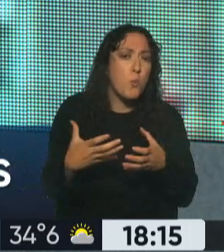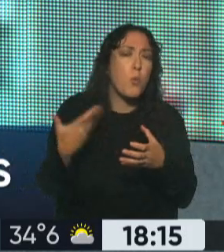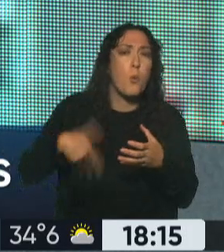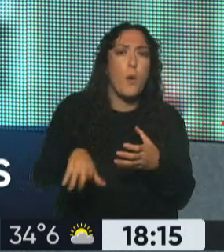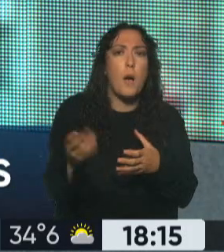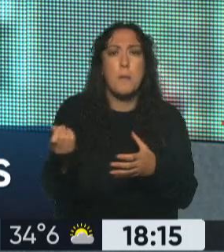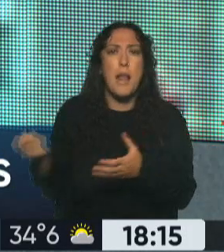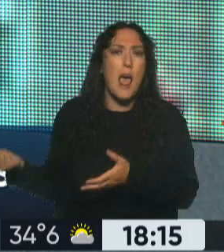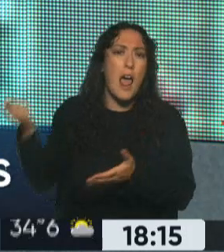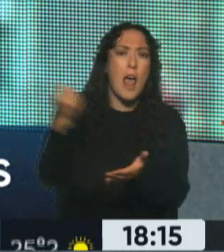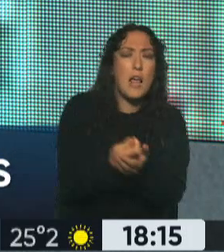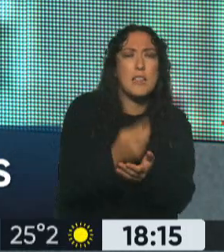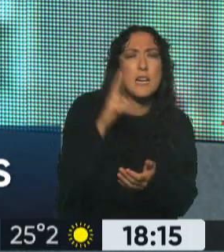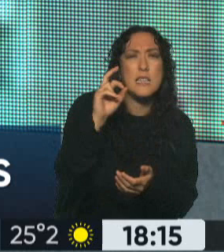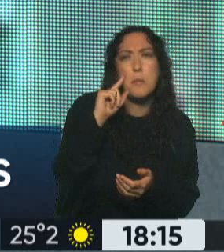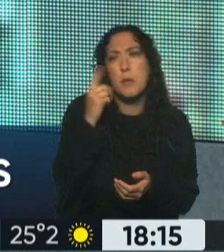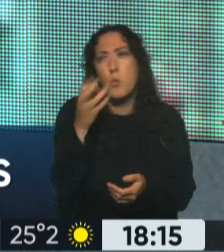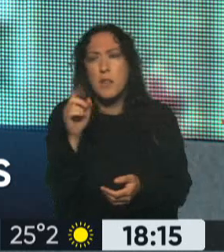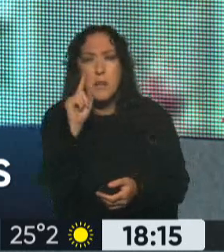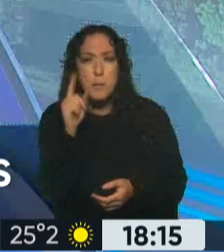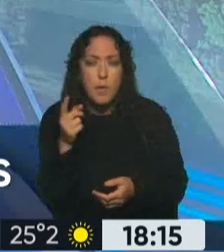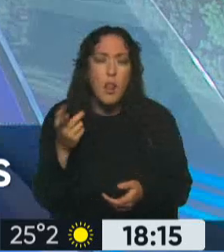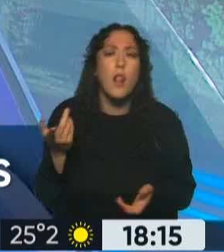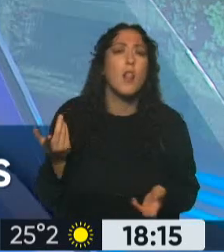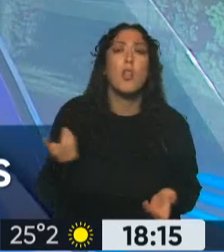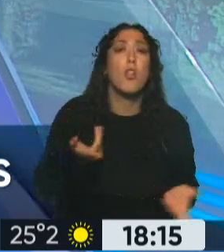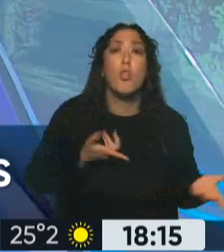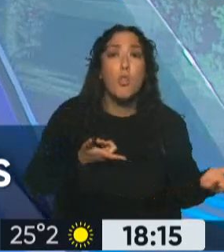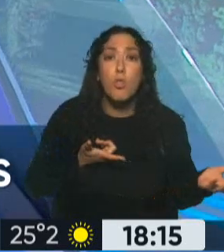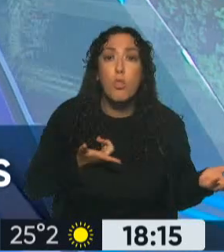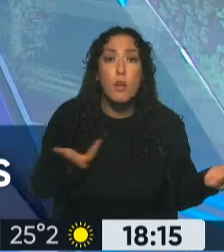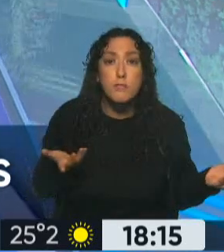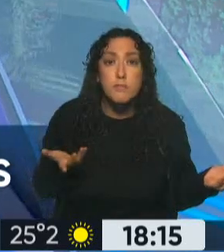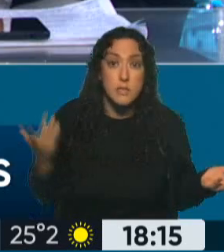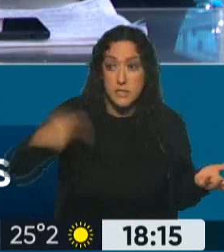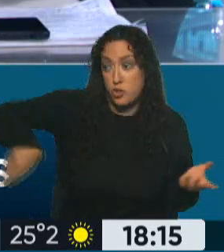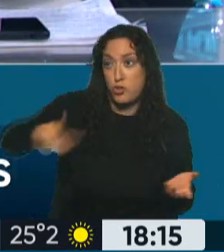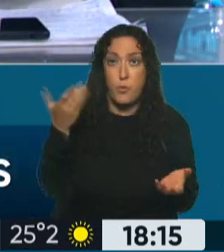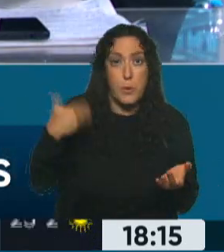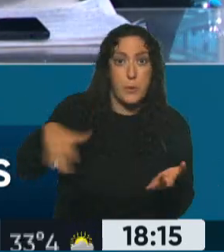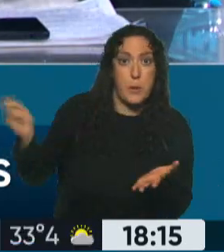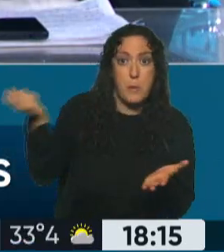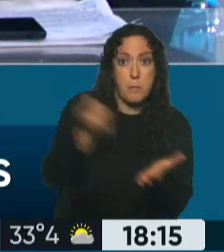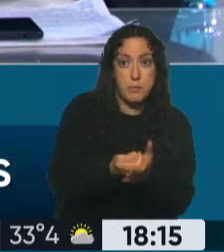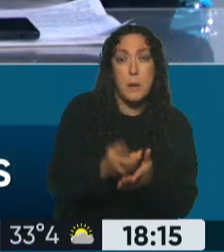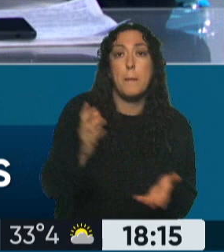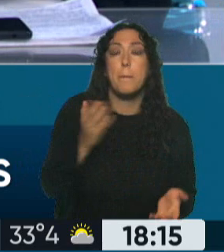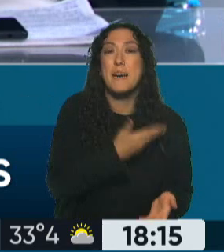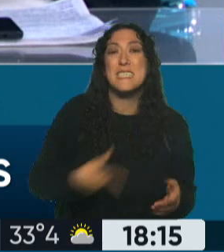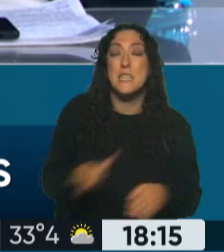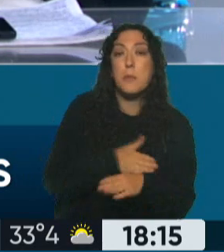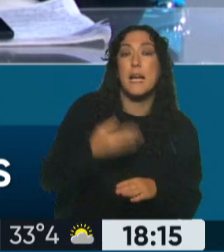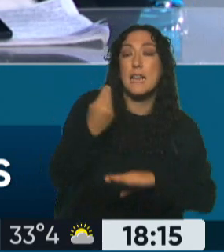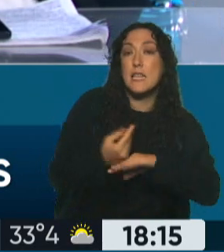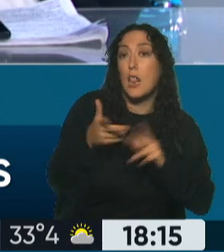montón de 30 1 40,000 dónde está No se sabe Pero lo iba a poner Ah bueno Eso dijo el el presidente cuando era candidato